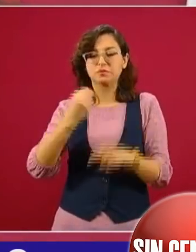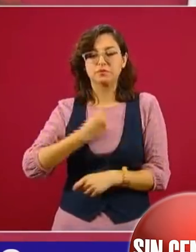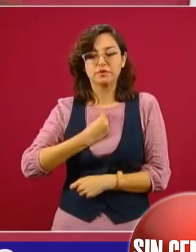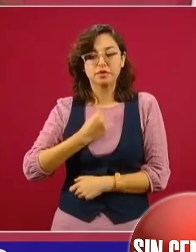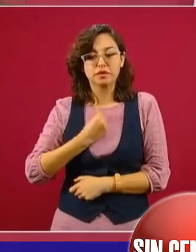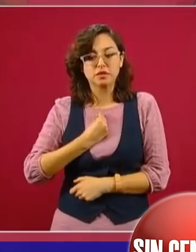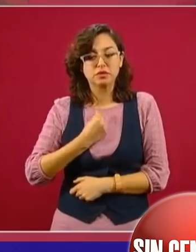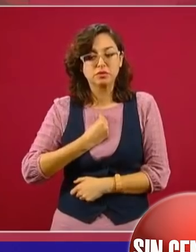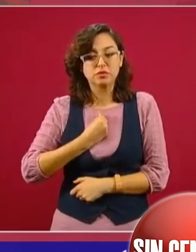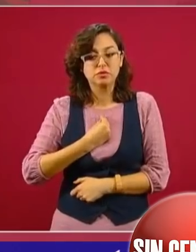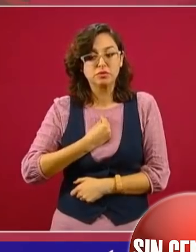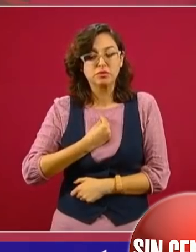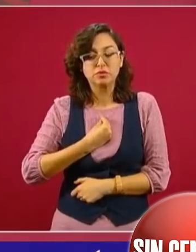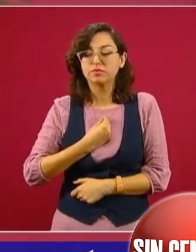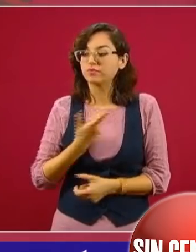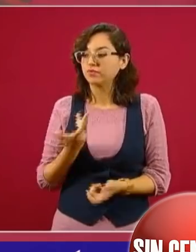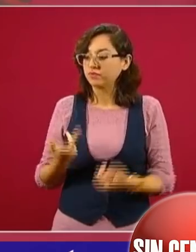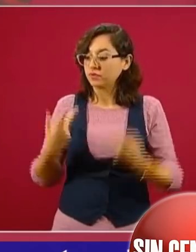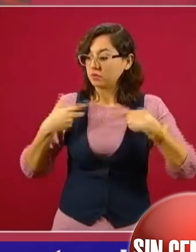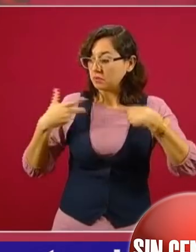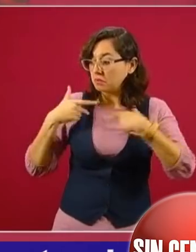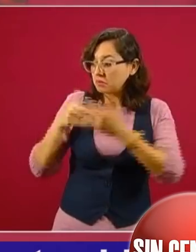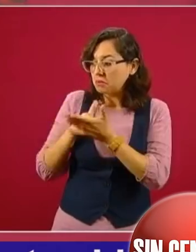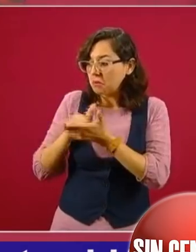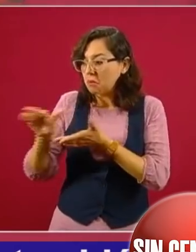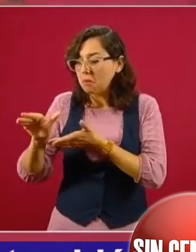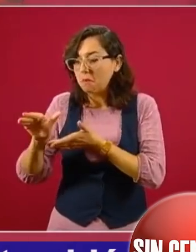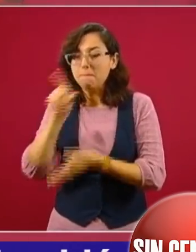y mantienen a sus trabajadores,